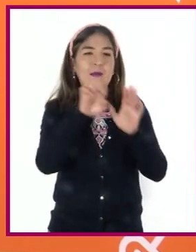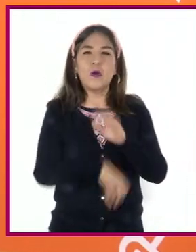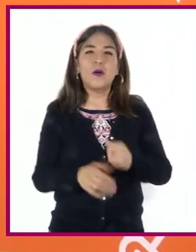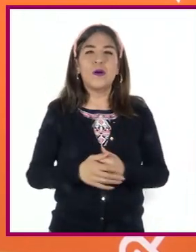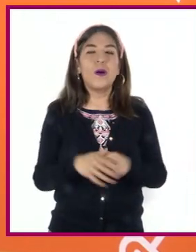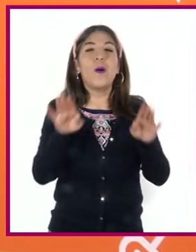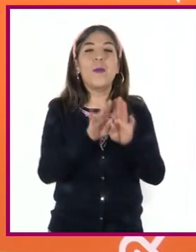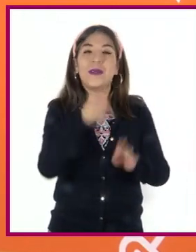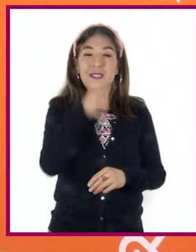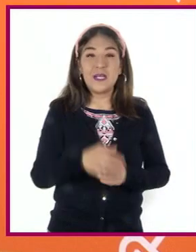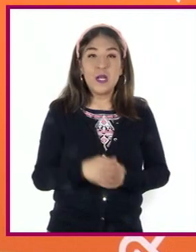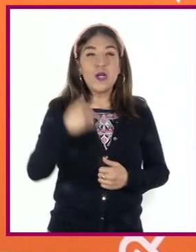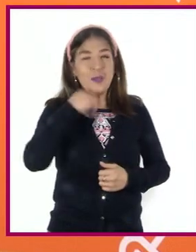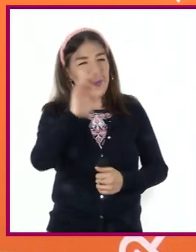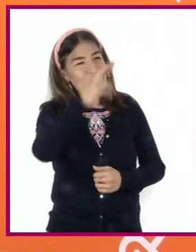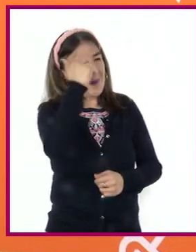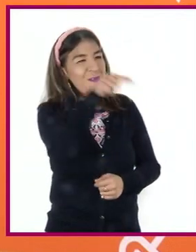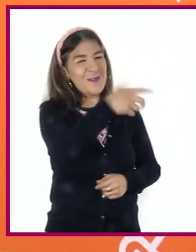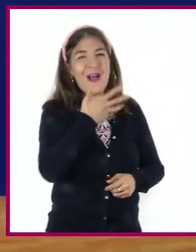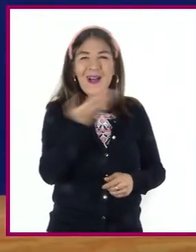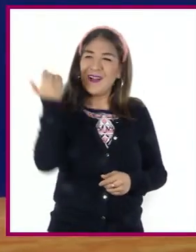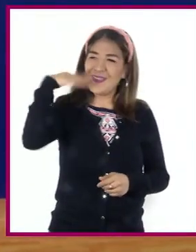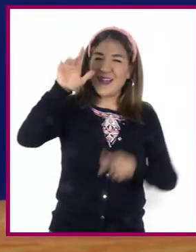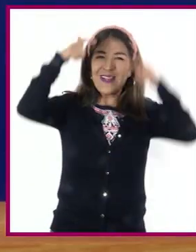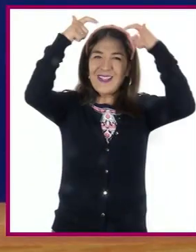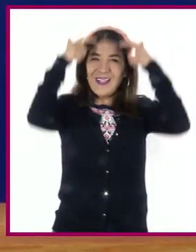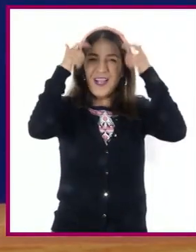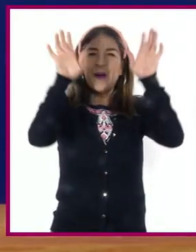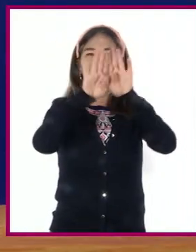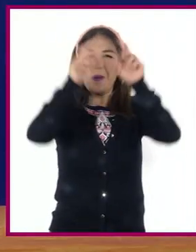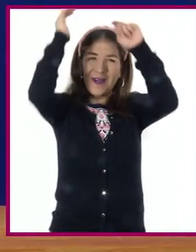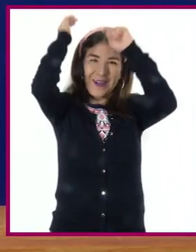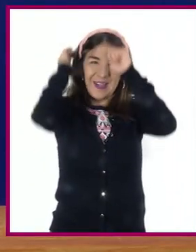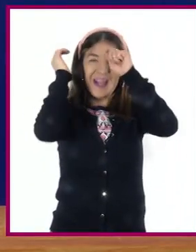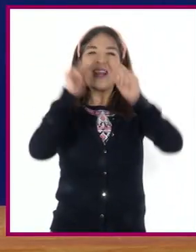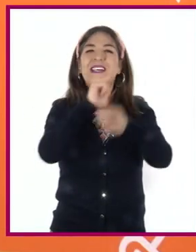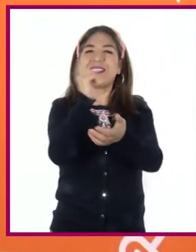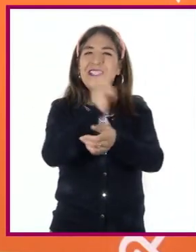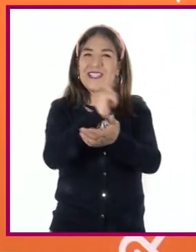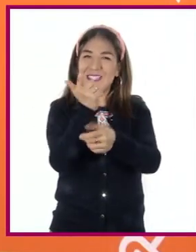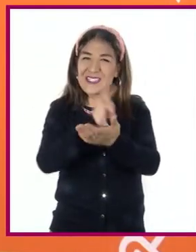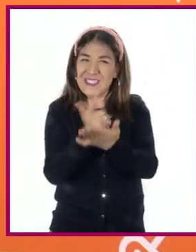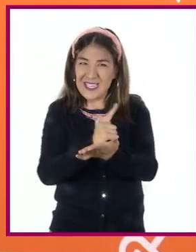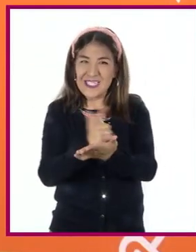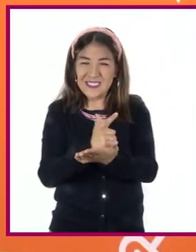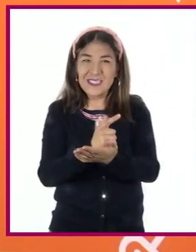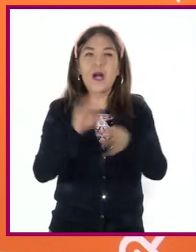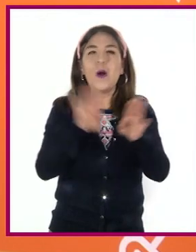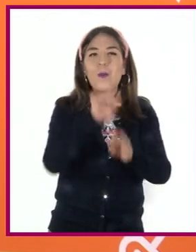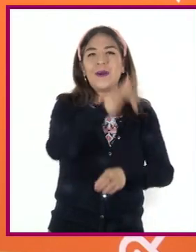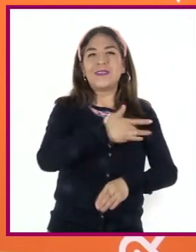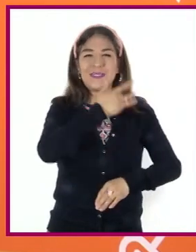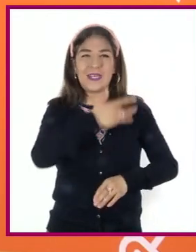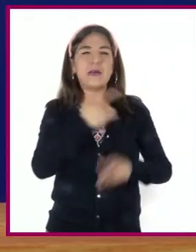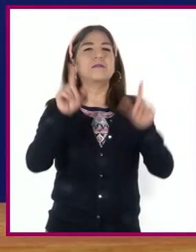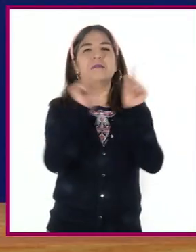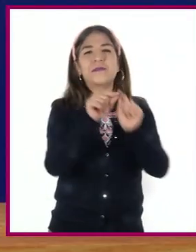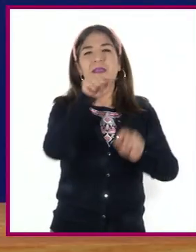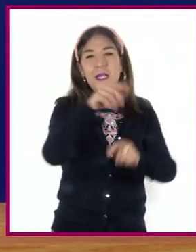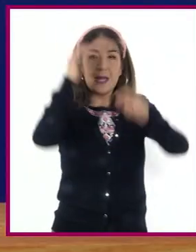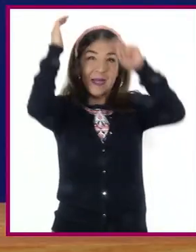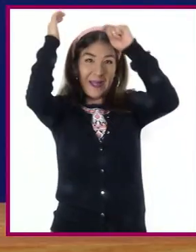enojado que voy a explotar. Exactamente. La metáfora es una analogía o semejanza entre dos